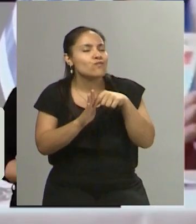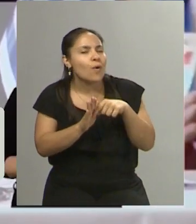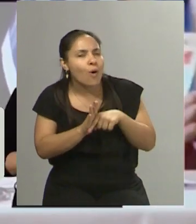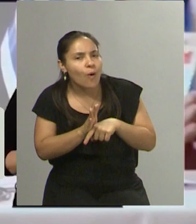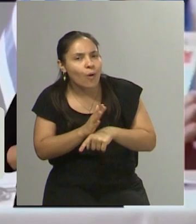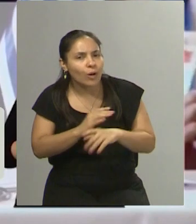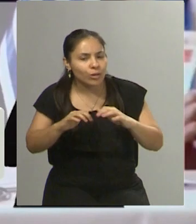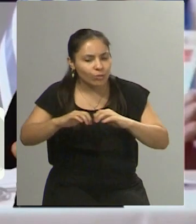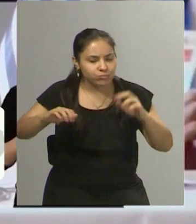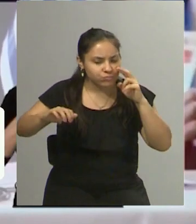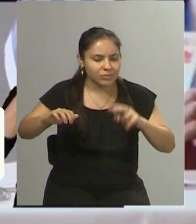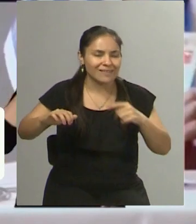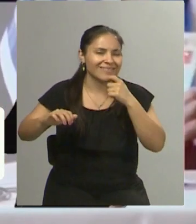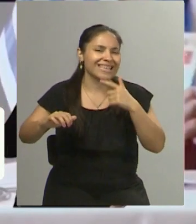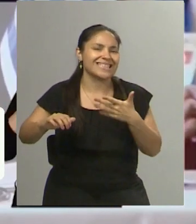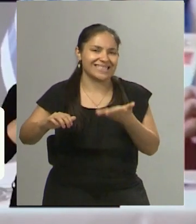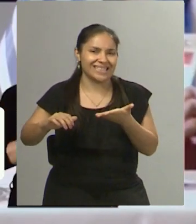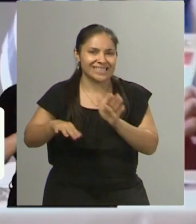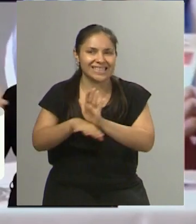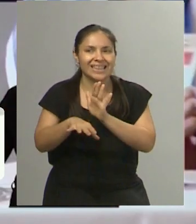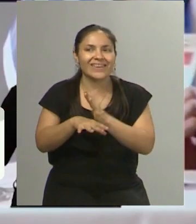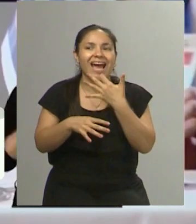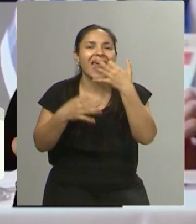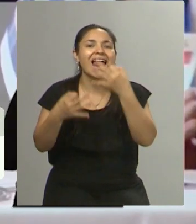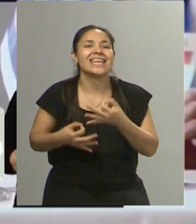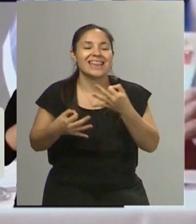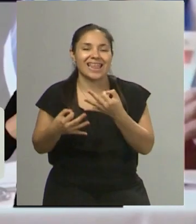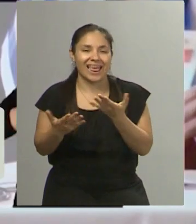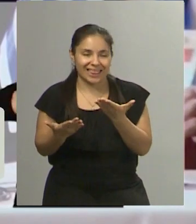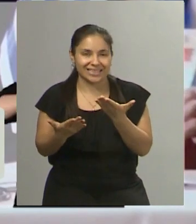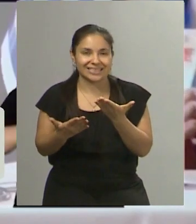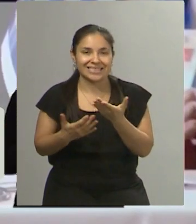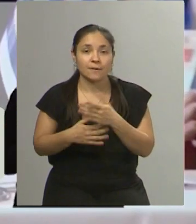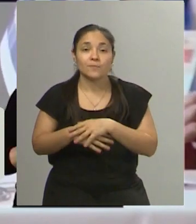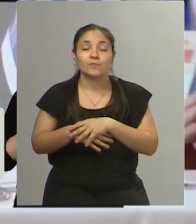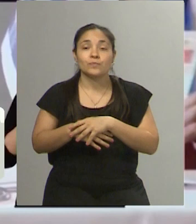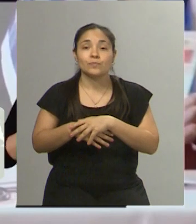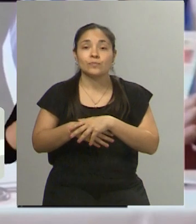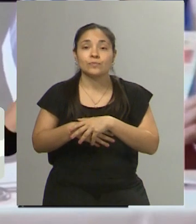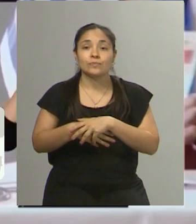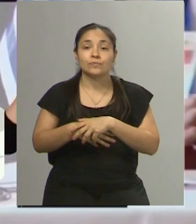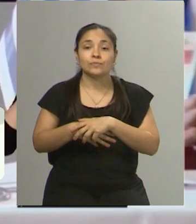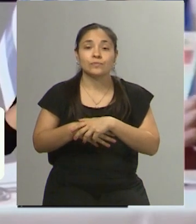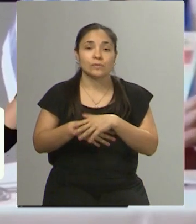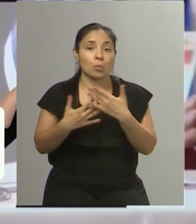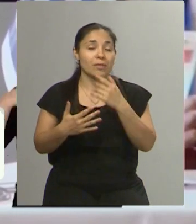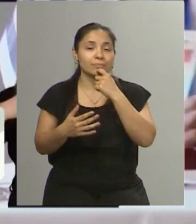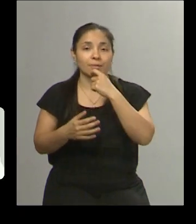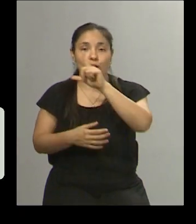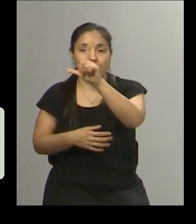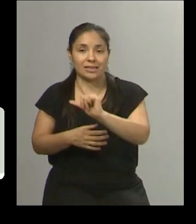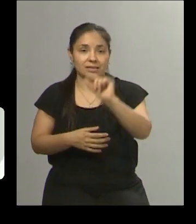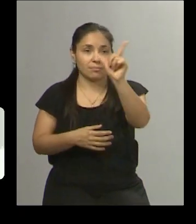tremendamente simple desde el punto de vista de las realidades. Tú puedes tener un club de países, de